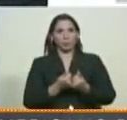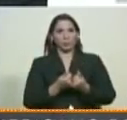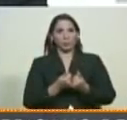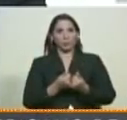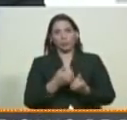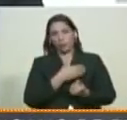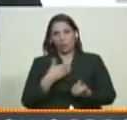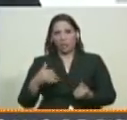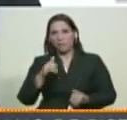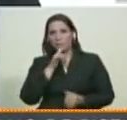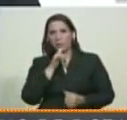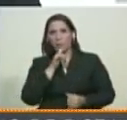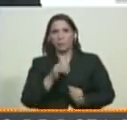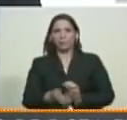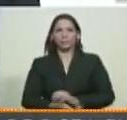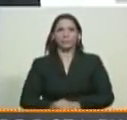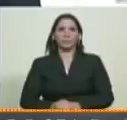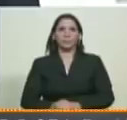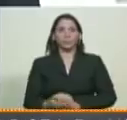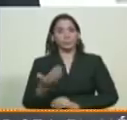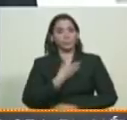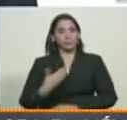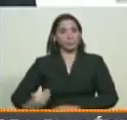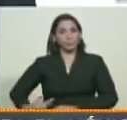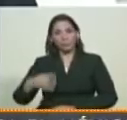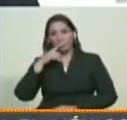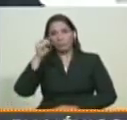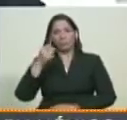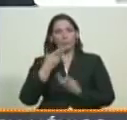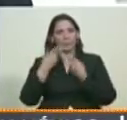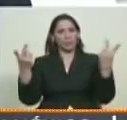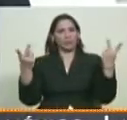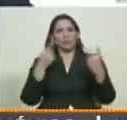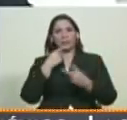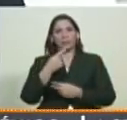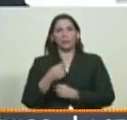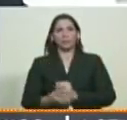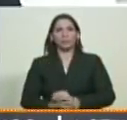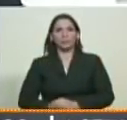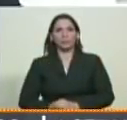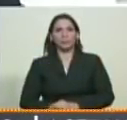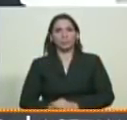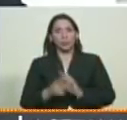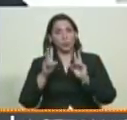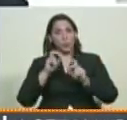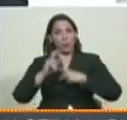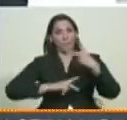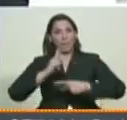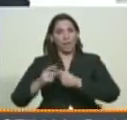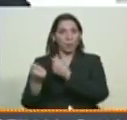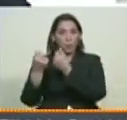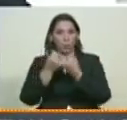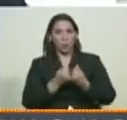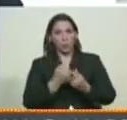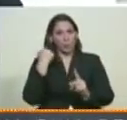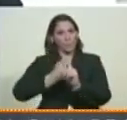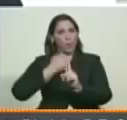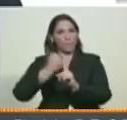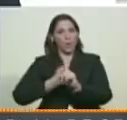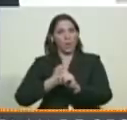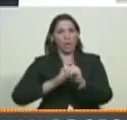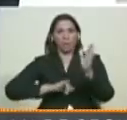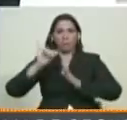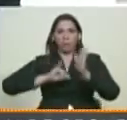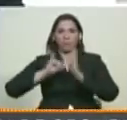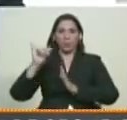rápidamente que apenas el presidente de la República hizo los anuncios sobre el nuevo plan económico y el combate a la especulación y